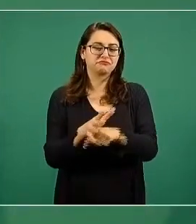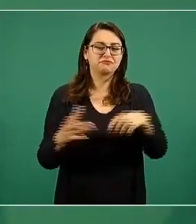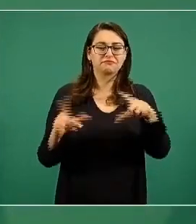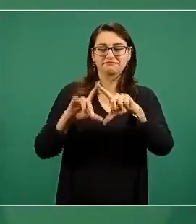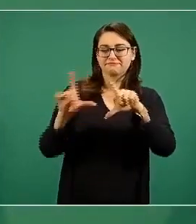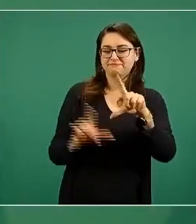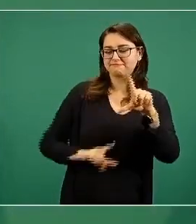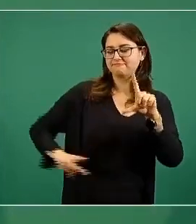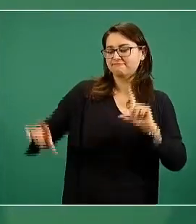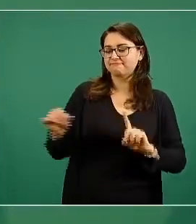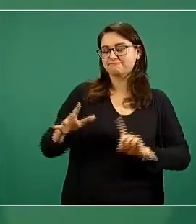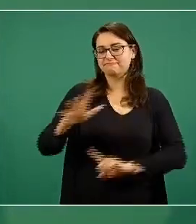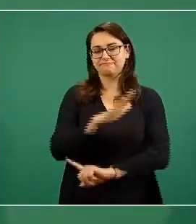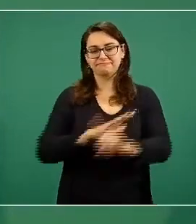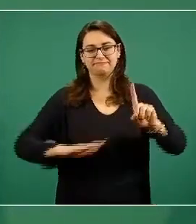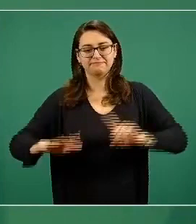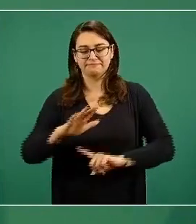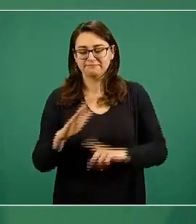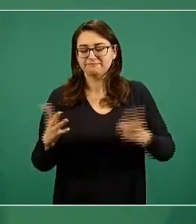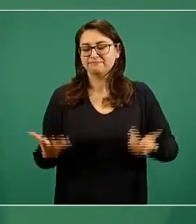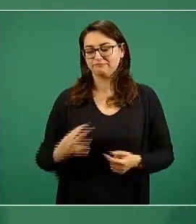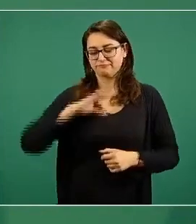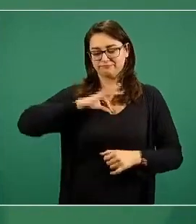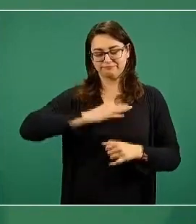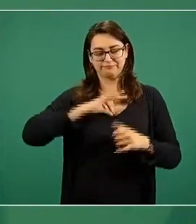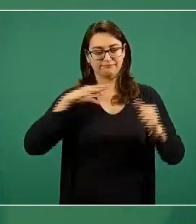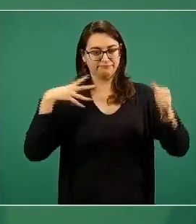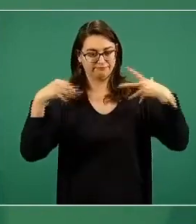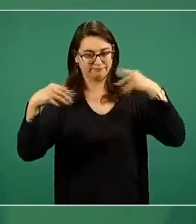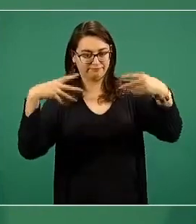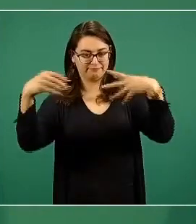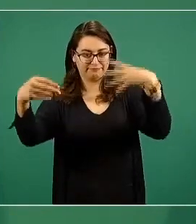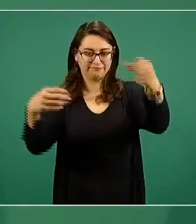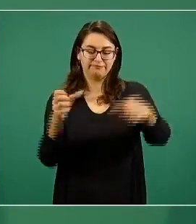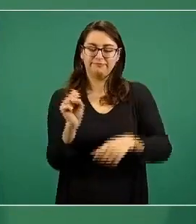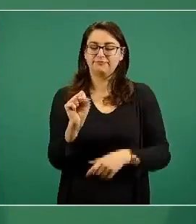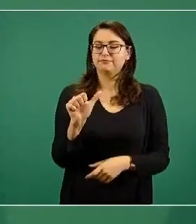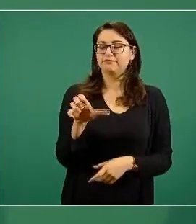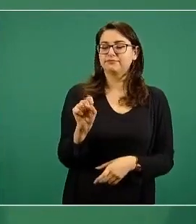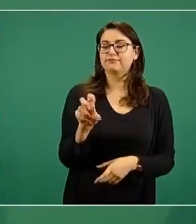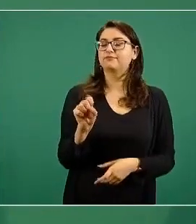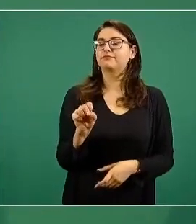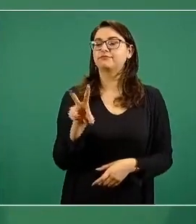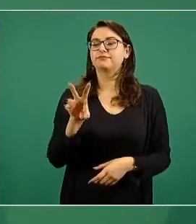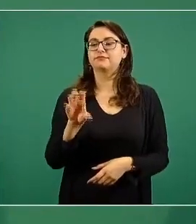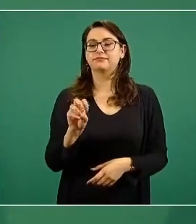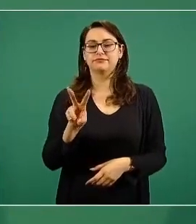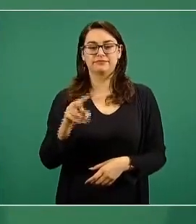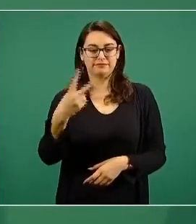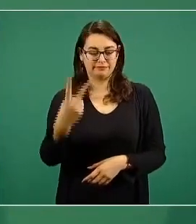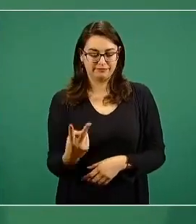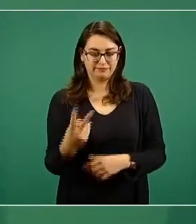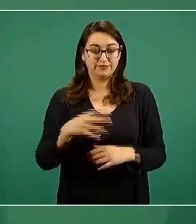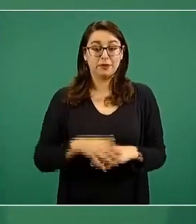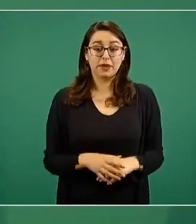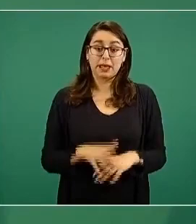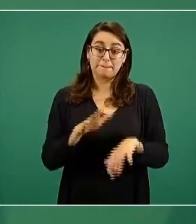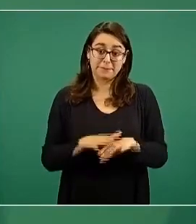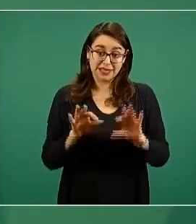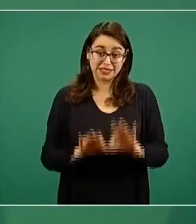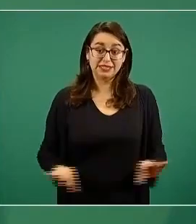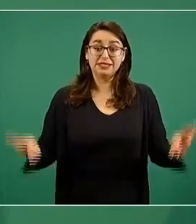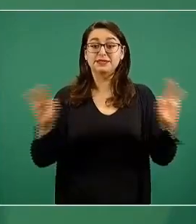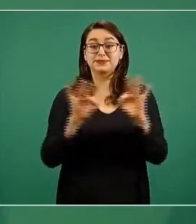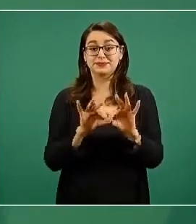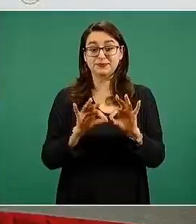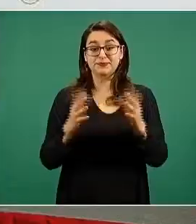la epidemia del virus SARS-CoV-2 en nuestro país y sobre todo, principalmente,